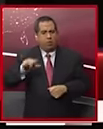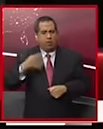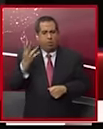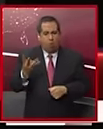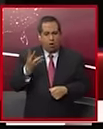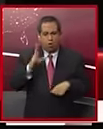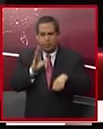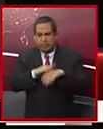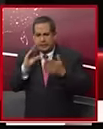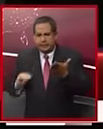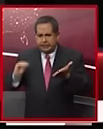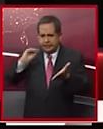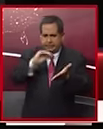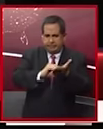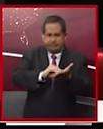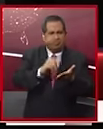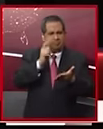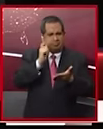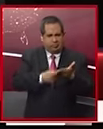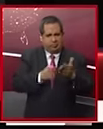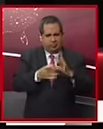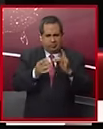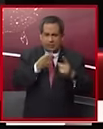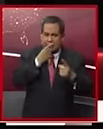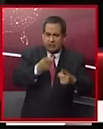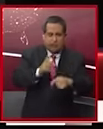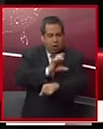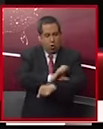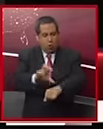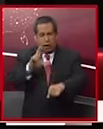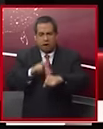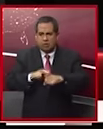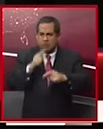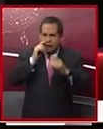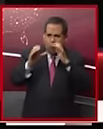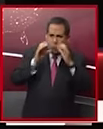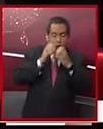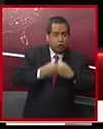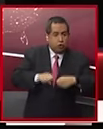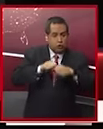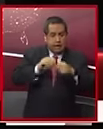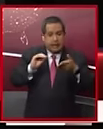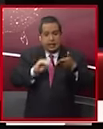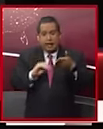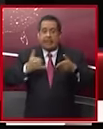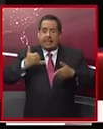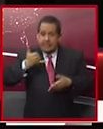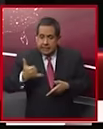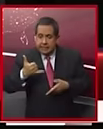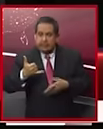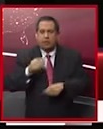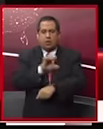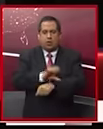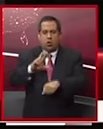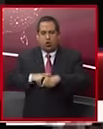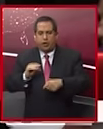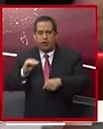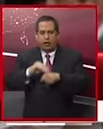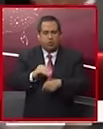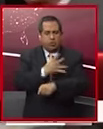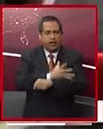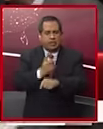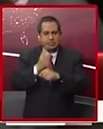adicione justamente después de donde dice coordinación de comunicación social y una coordinación de